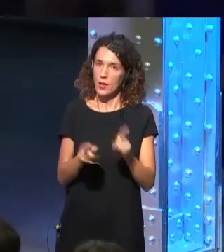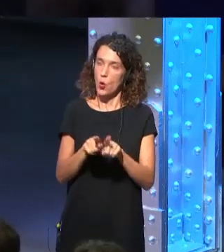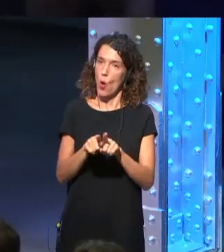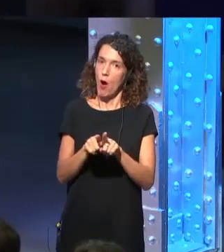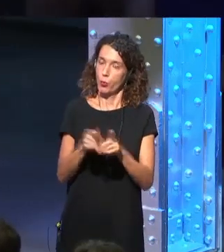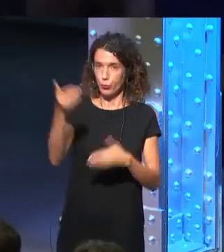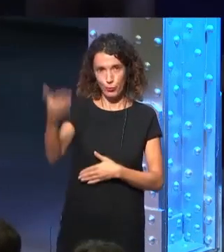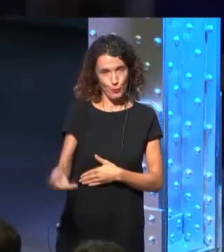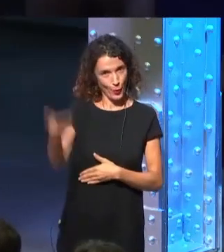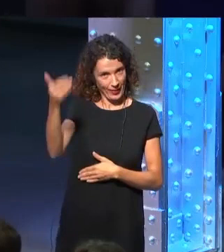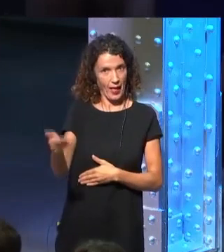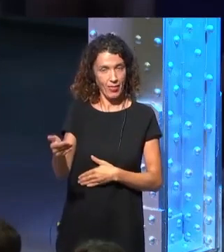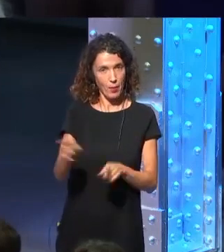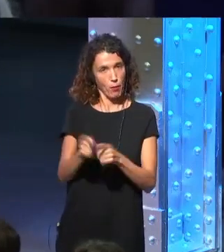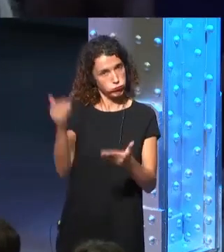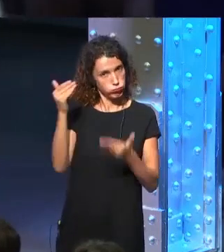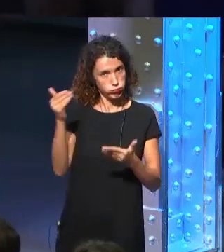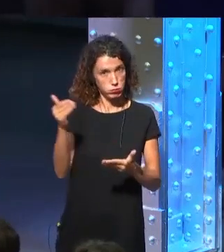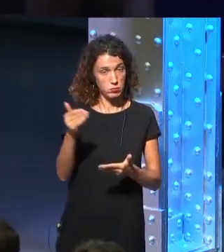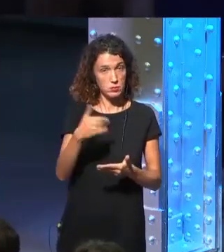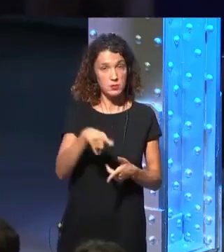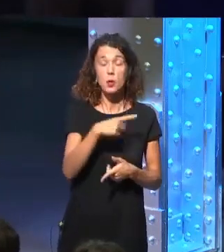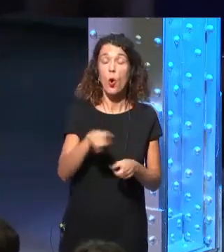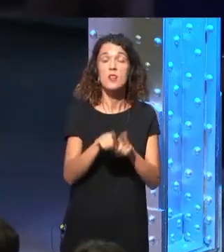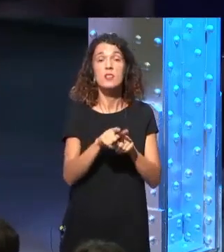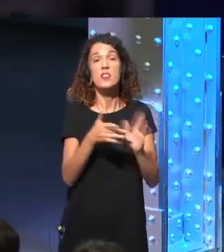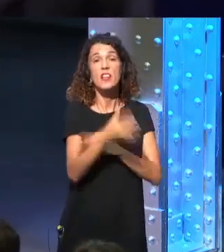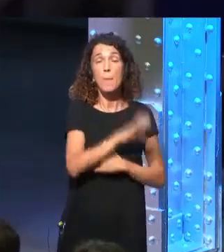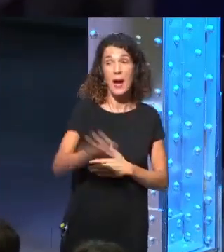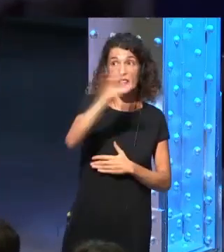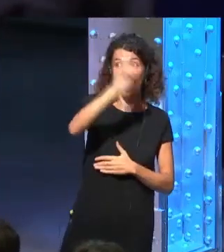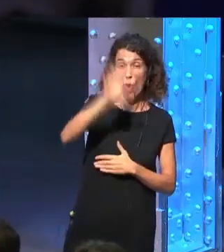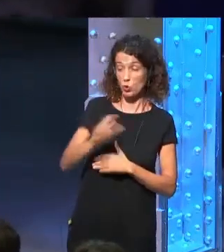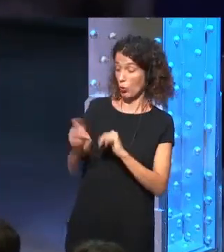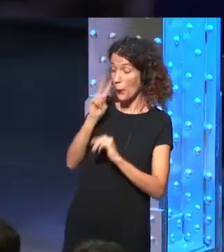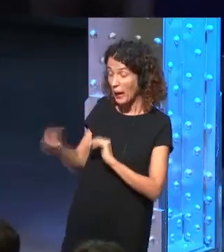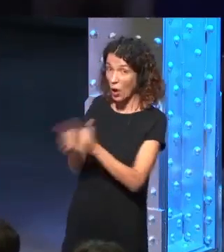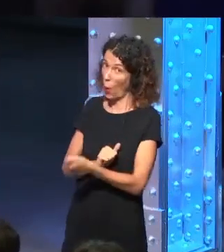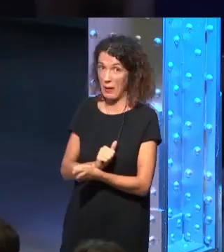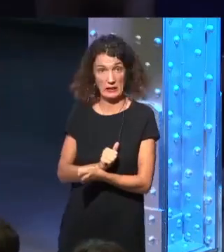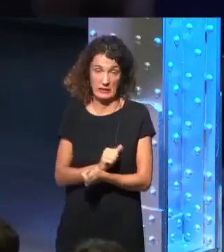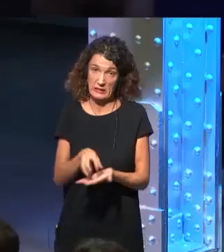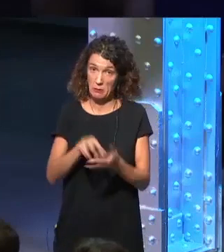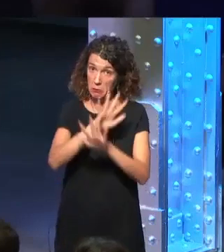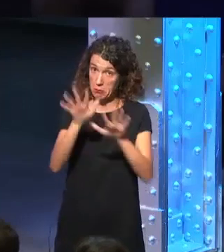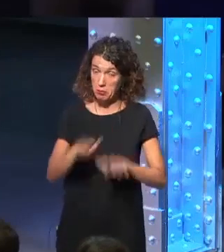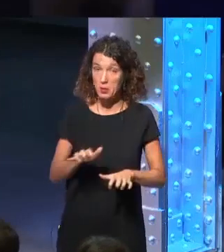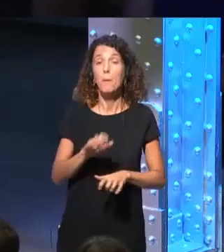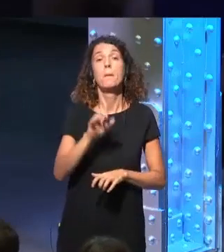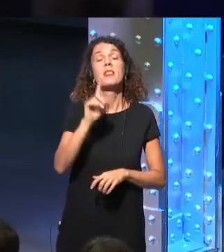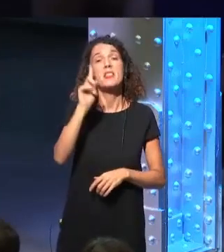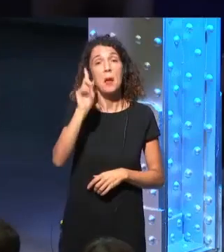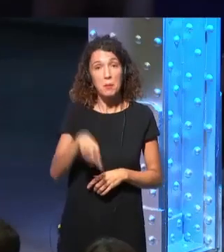para celebrar, yo dudo muchísimo que sirva de modelo para otros países y dudo mucho que esté